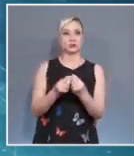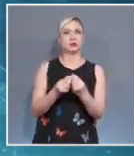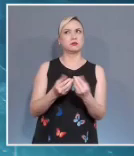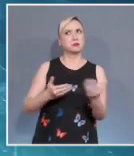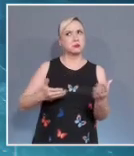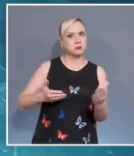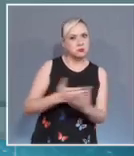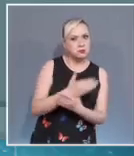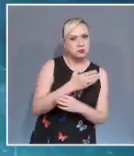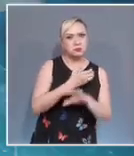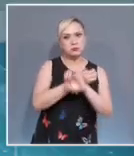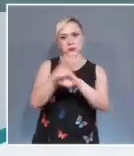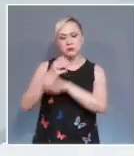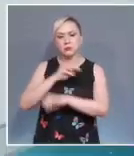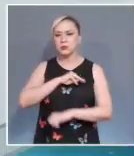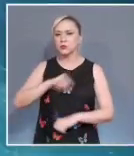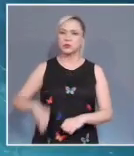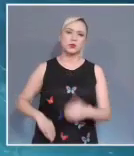la Suprema Corte.